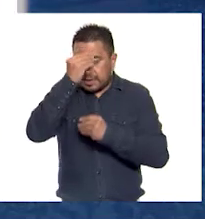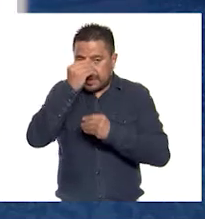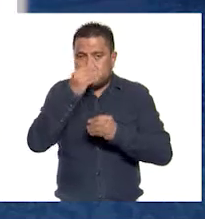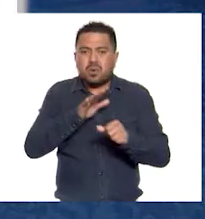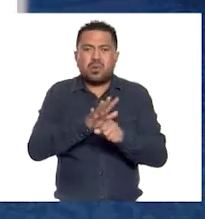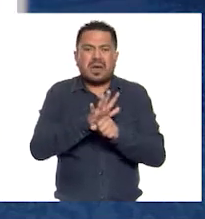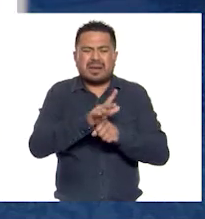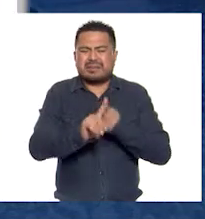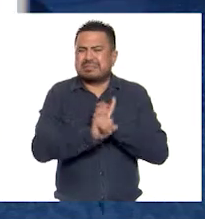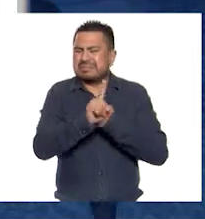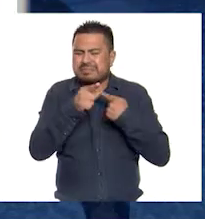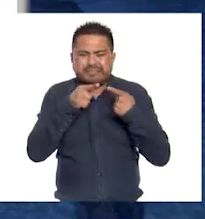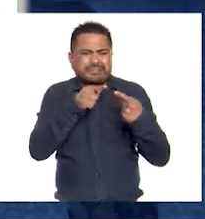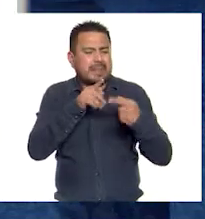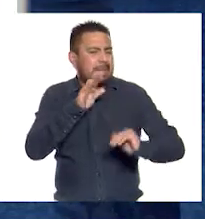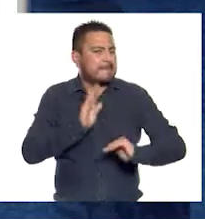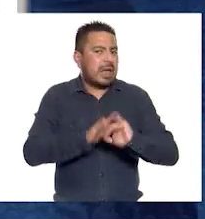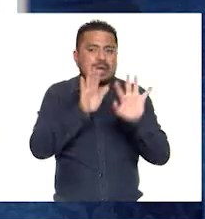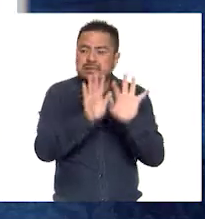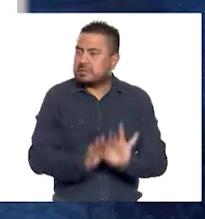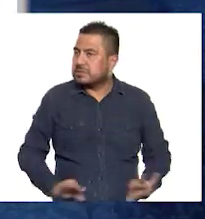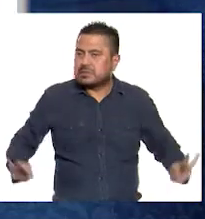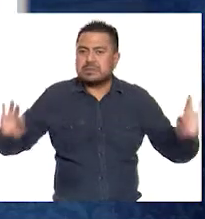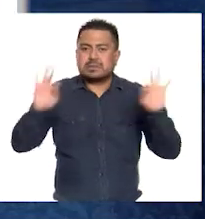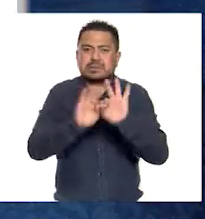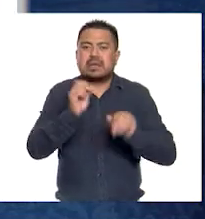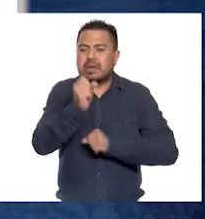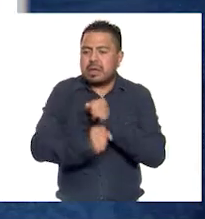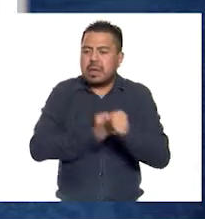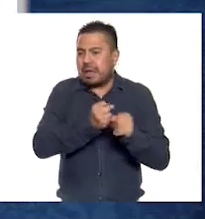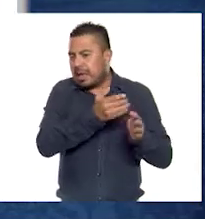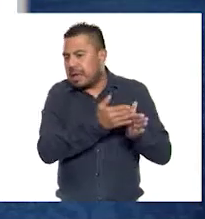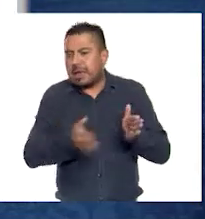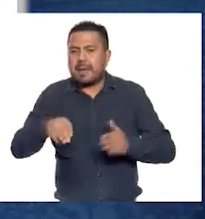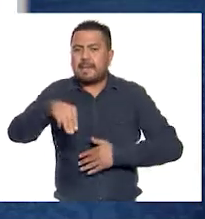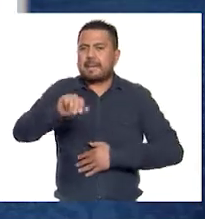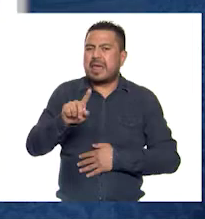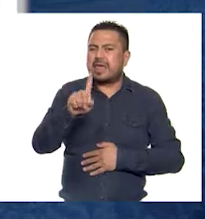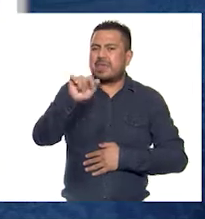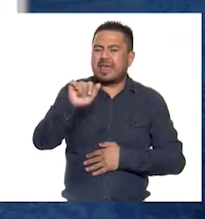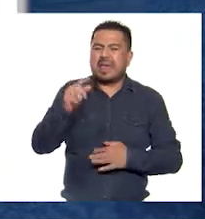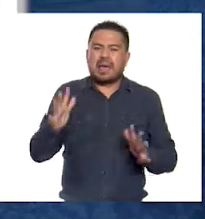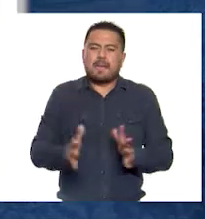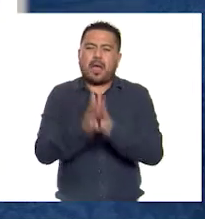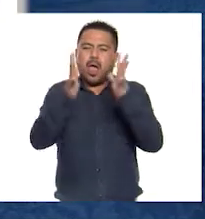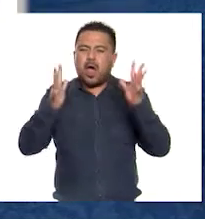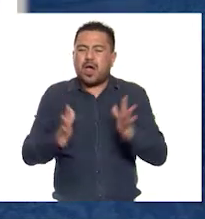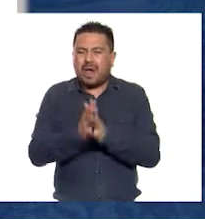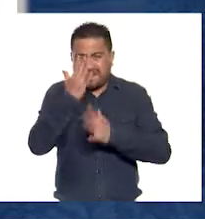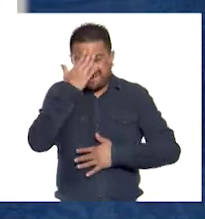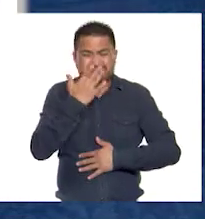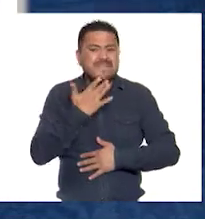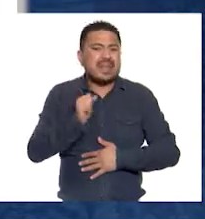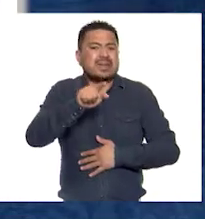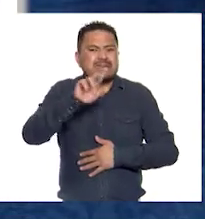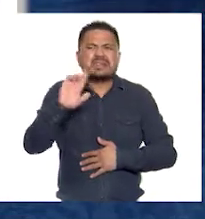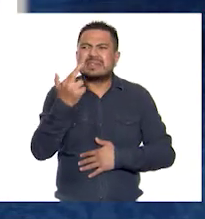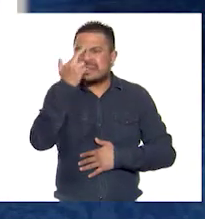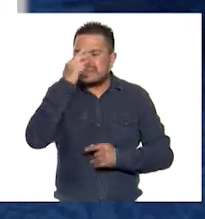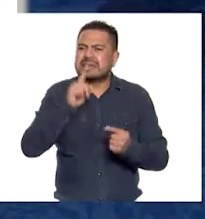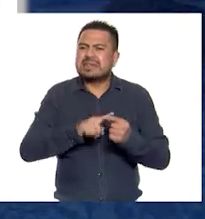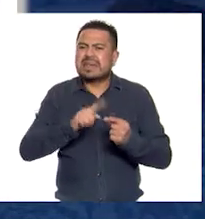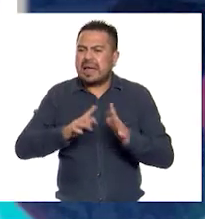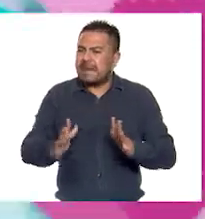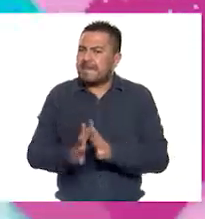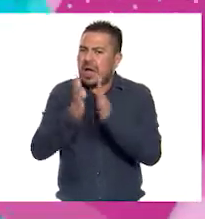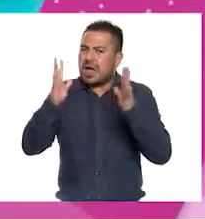de los conflictos bélicos más importantes de la Edad Media fueron las famosas cruzadas. ¿Recuerdan quiénes se enfrentaban